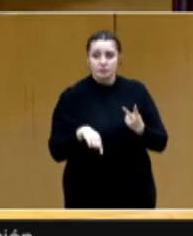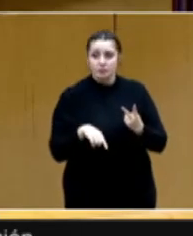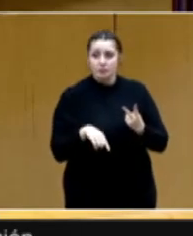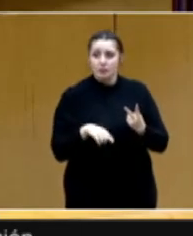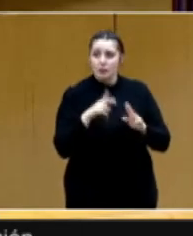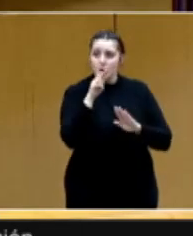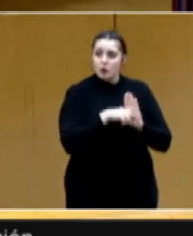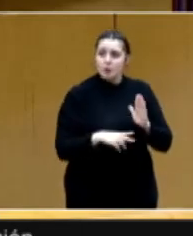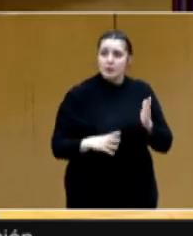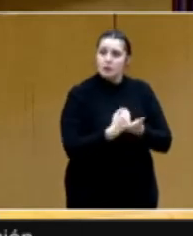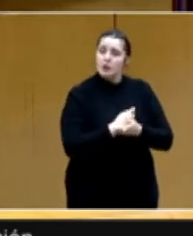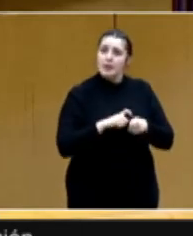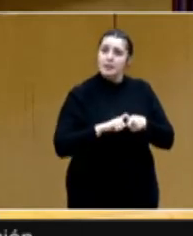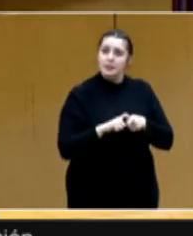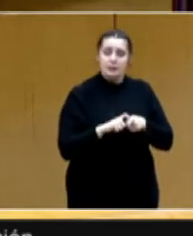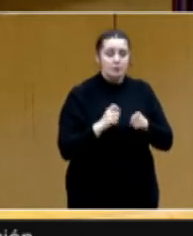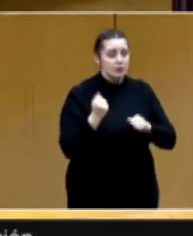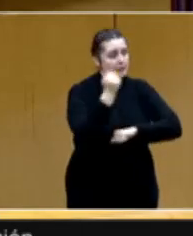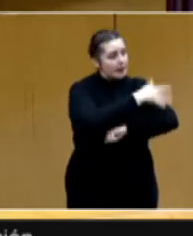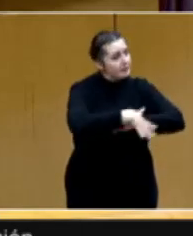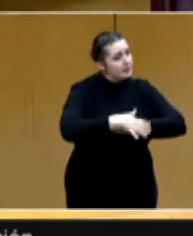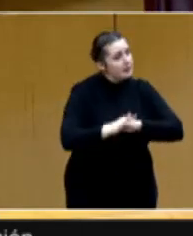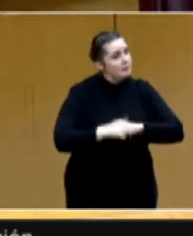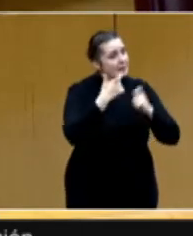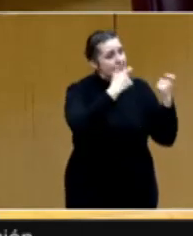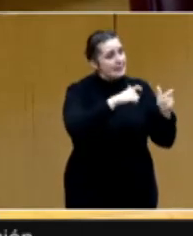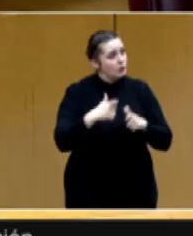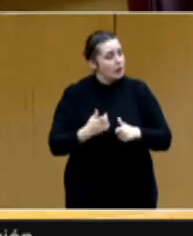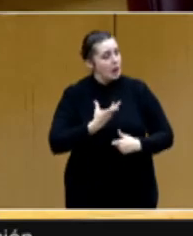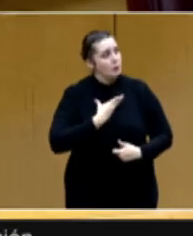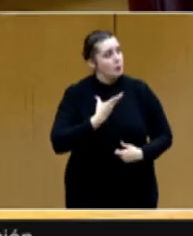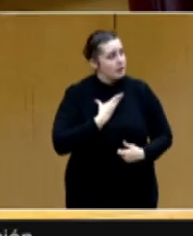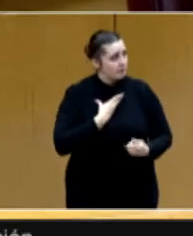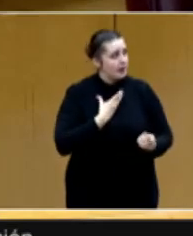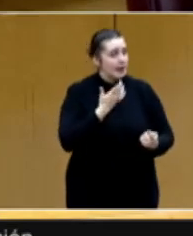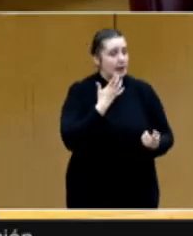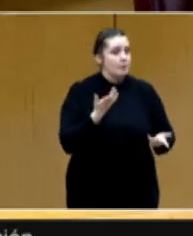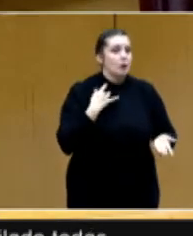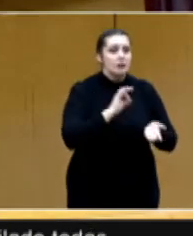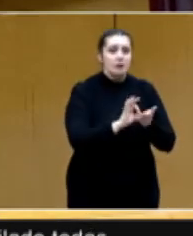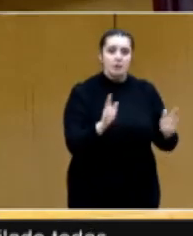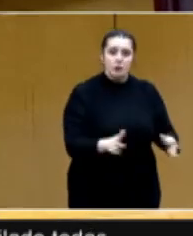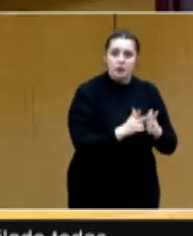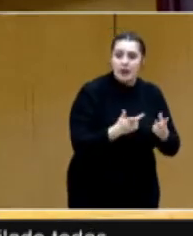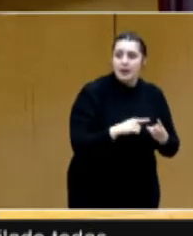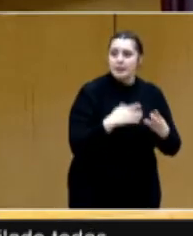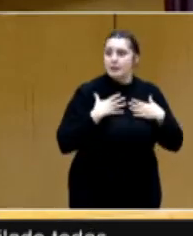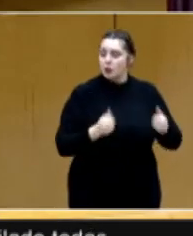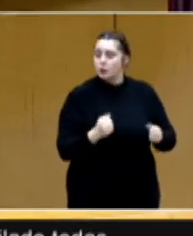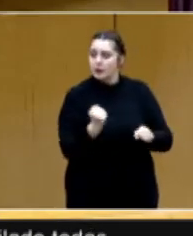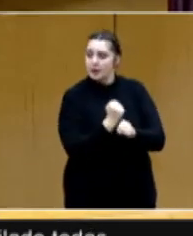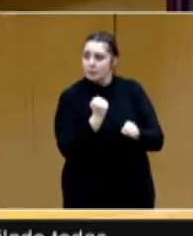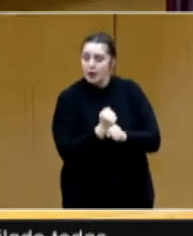en los aspectos tanto transversales como sectoriales principales como los servicios sociales la salud el empleo la educación inclusiva